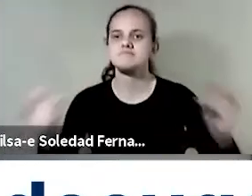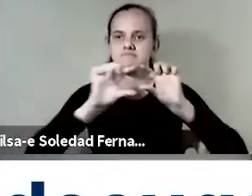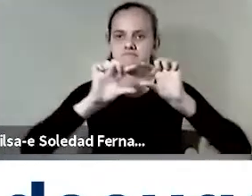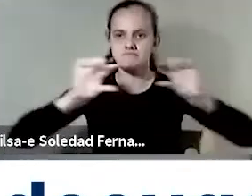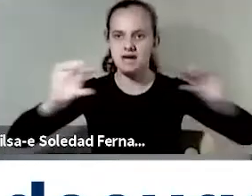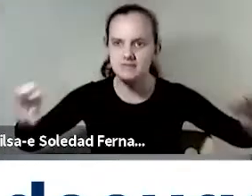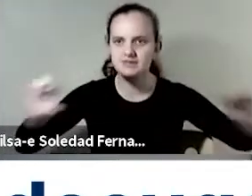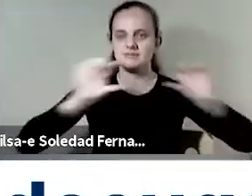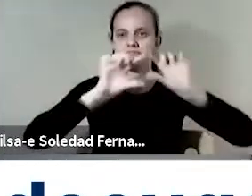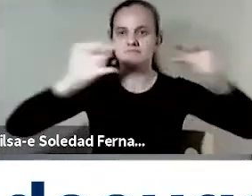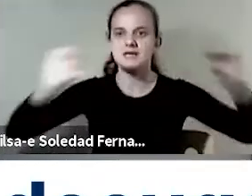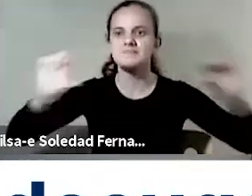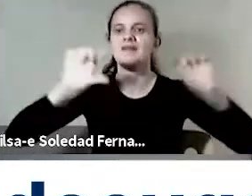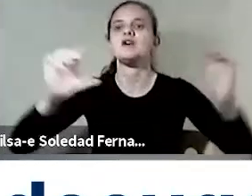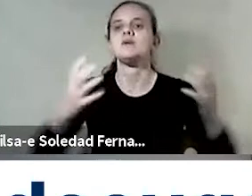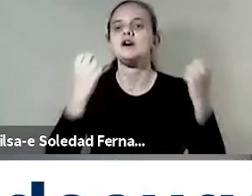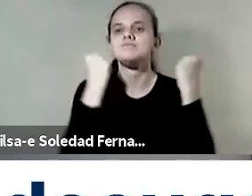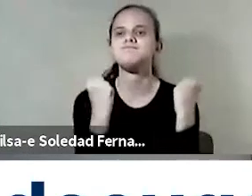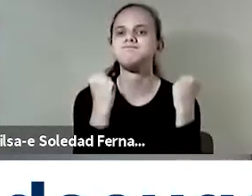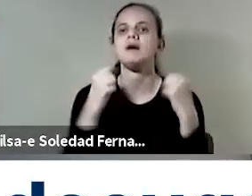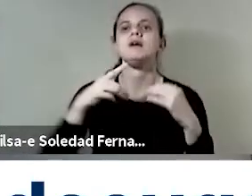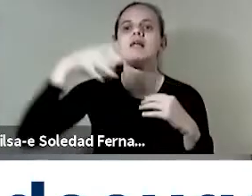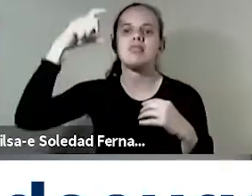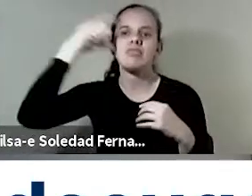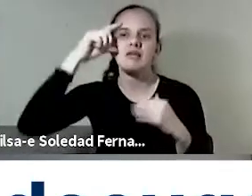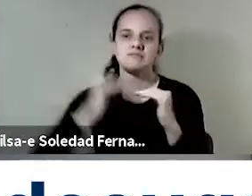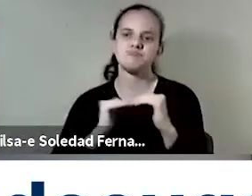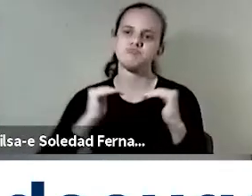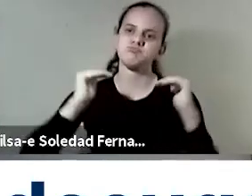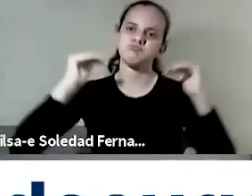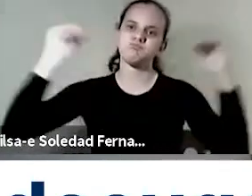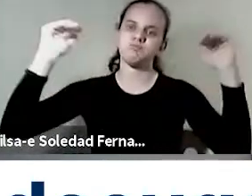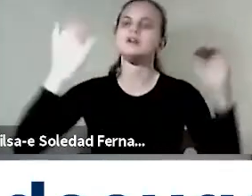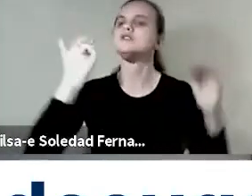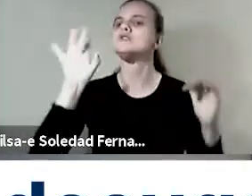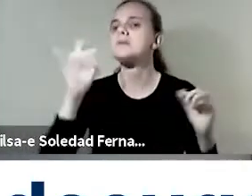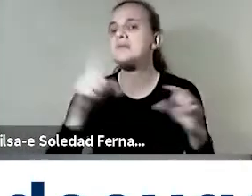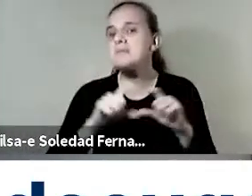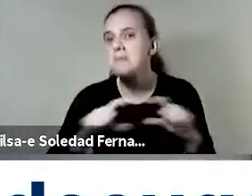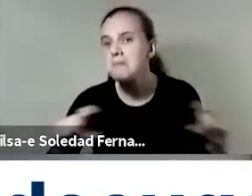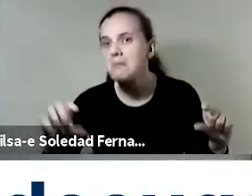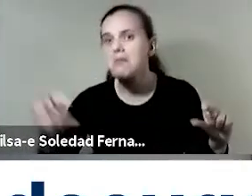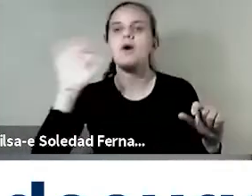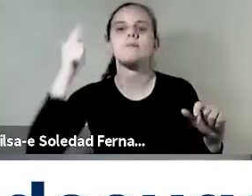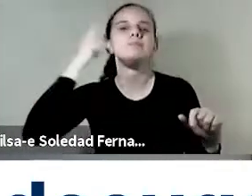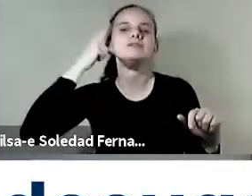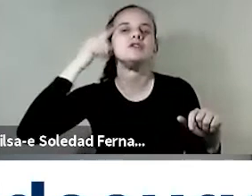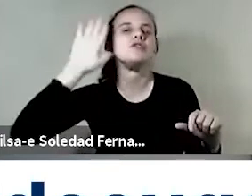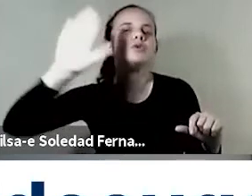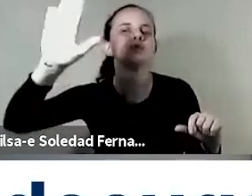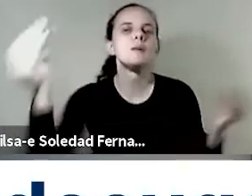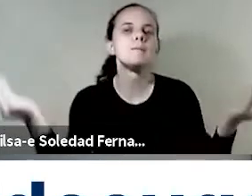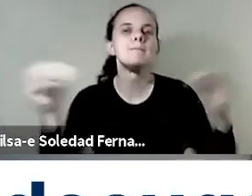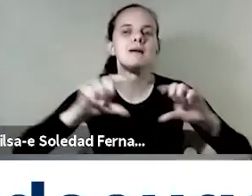los cimientos, ¿no? Es como cuando uno construye una casa y pensar en un cimiento que vaya a soportar 10 pisos sin importarme si